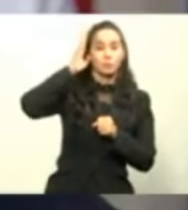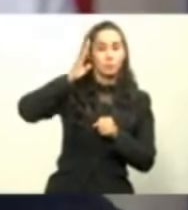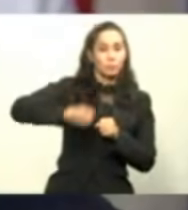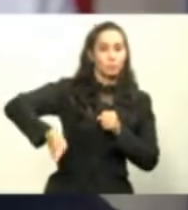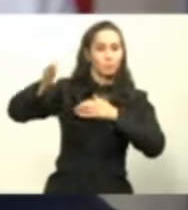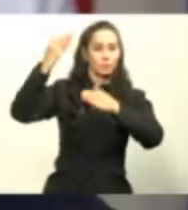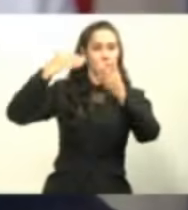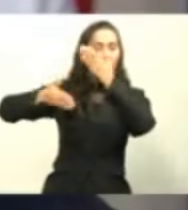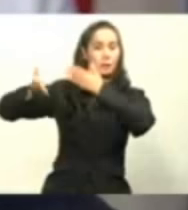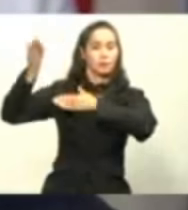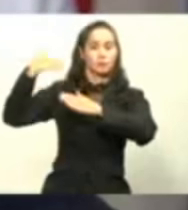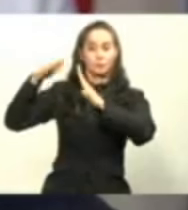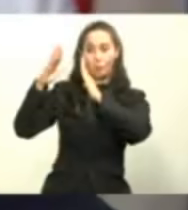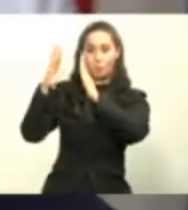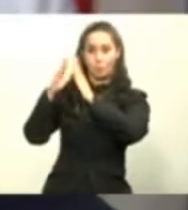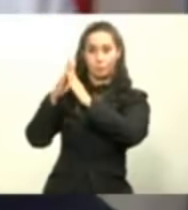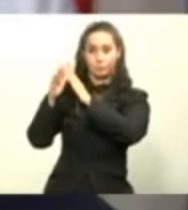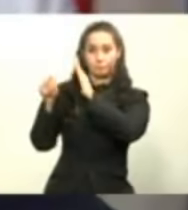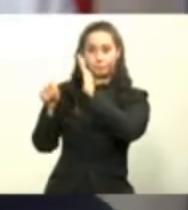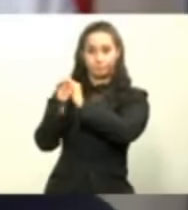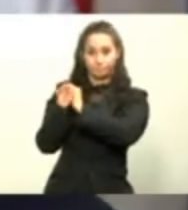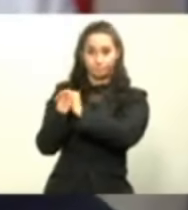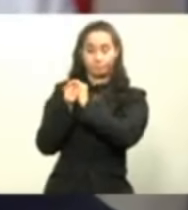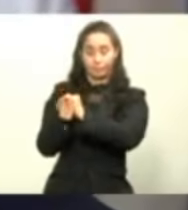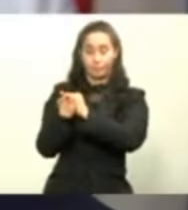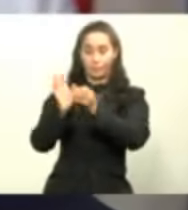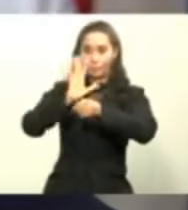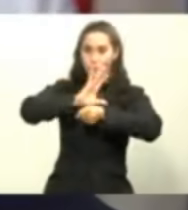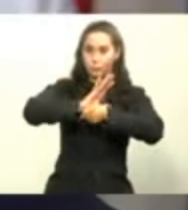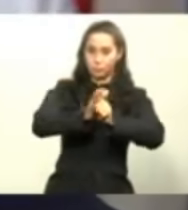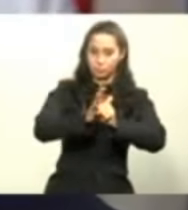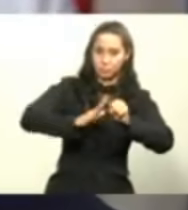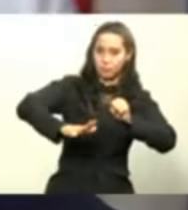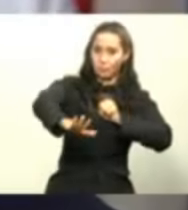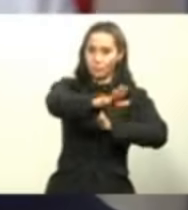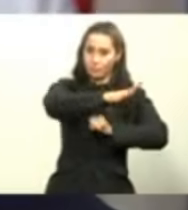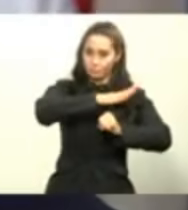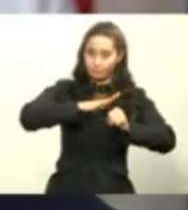un confinamiento debido a una pandemia.